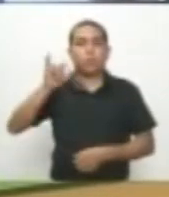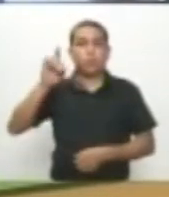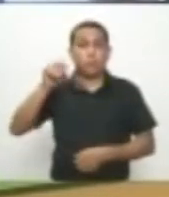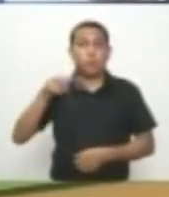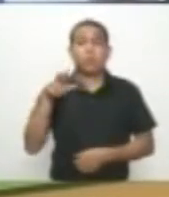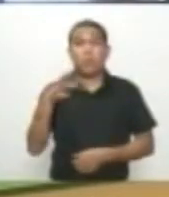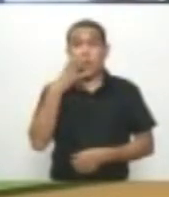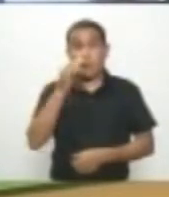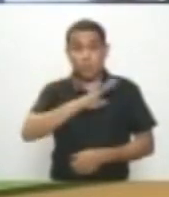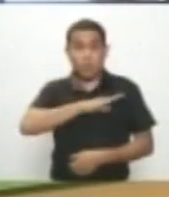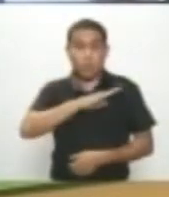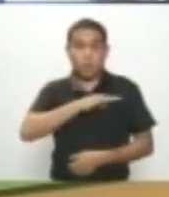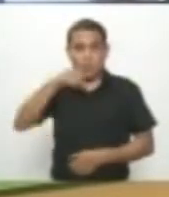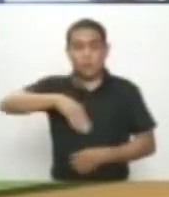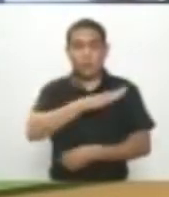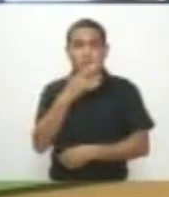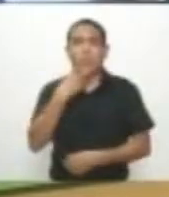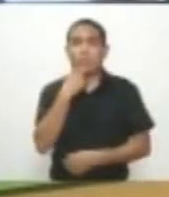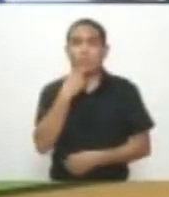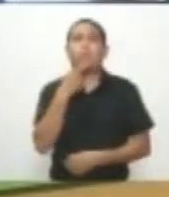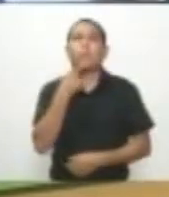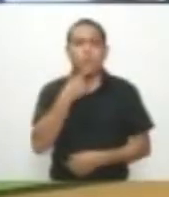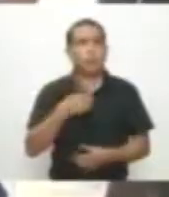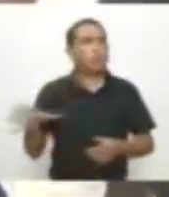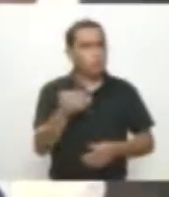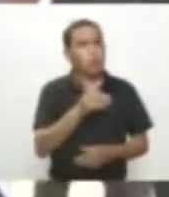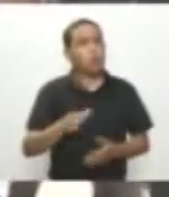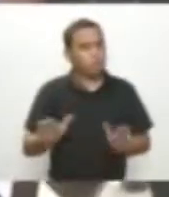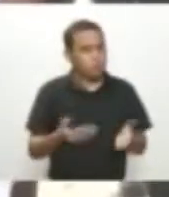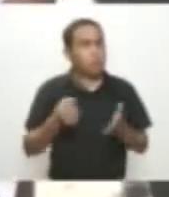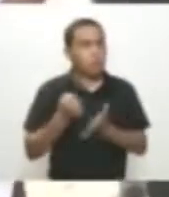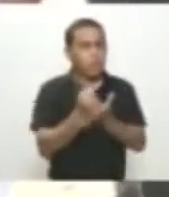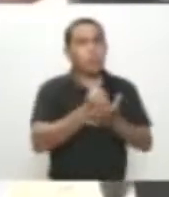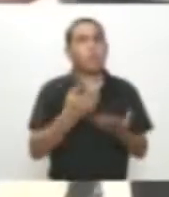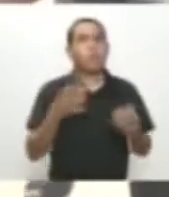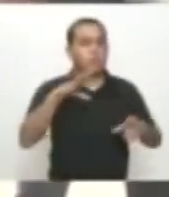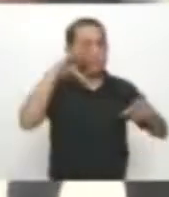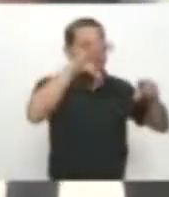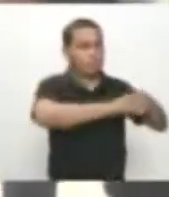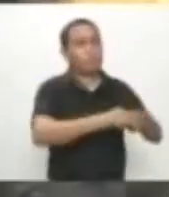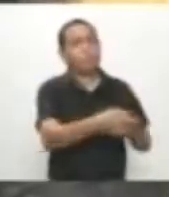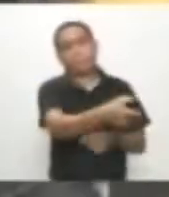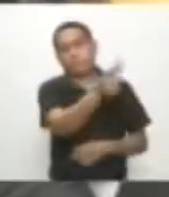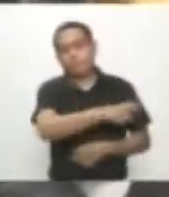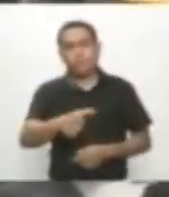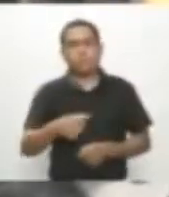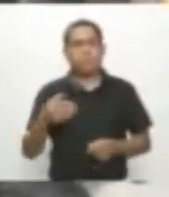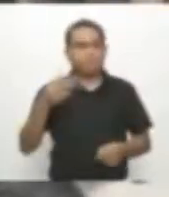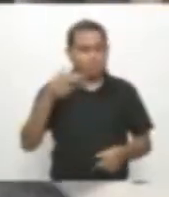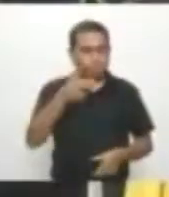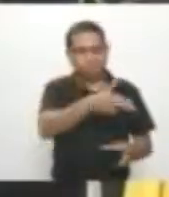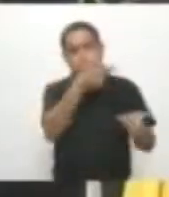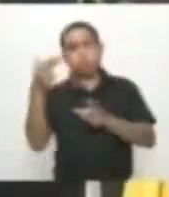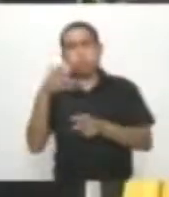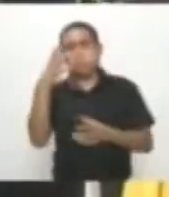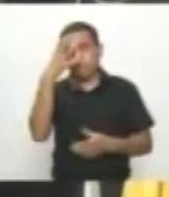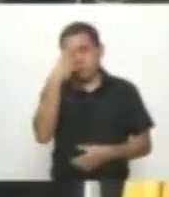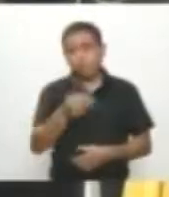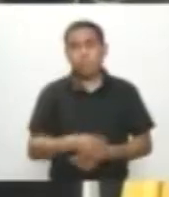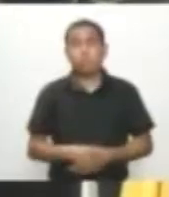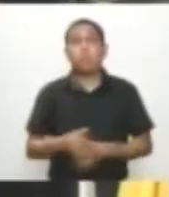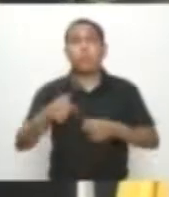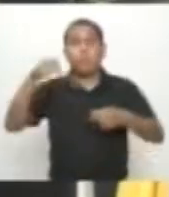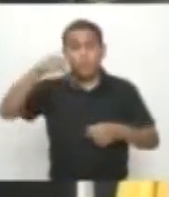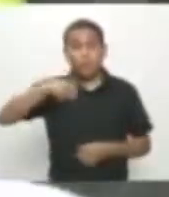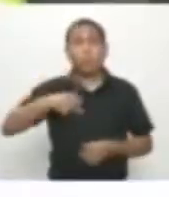con la información para capturar a los asesinos. Hoy se cumplieron las honras fúnebres del auxiliar de la policía Jordi